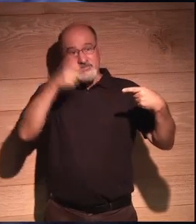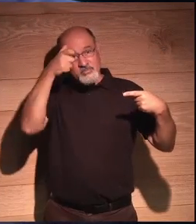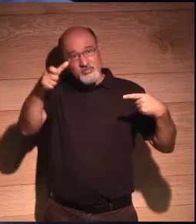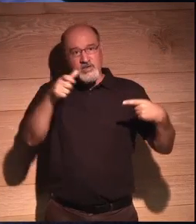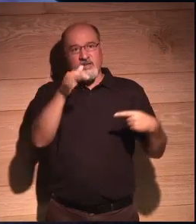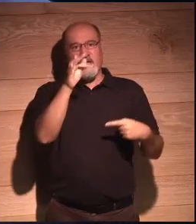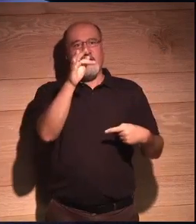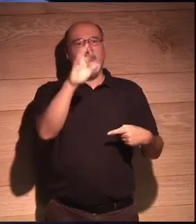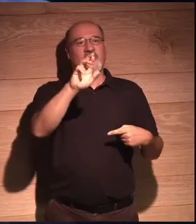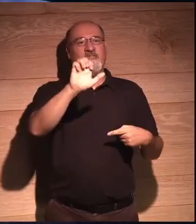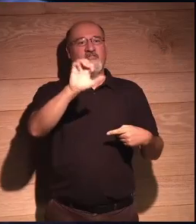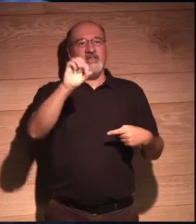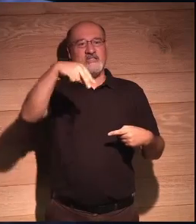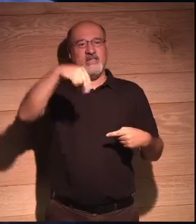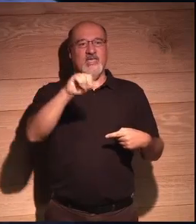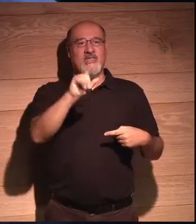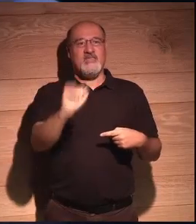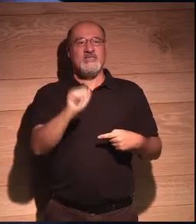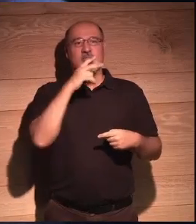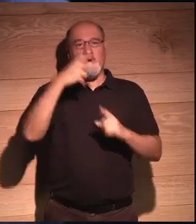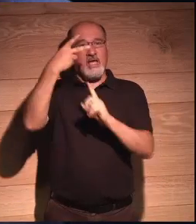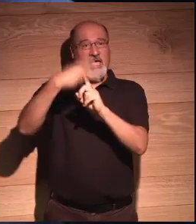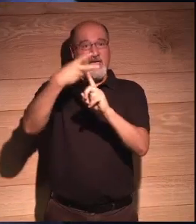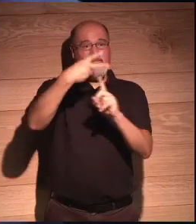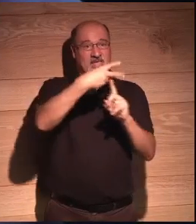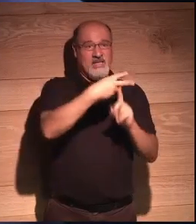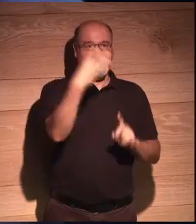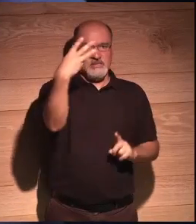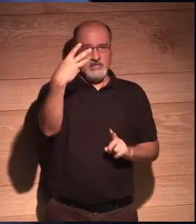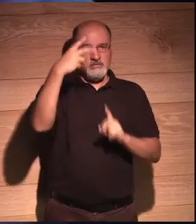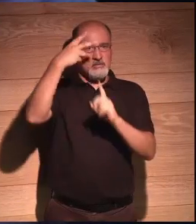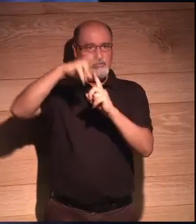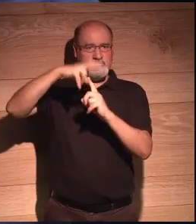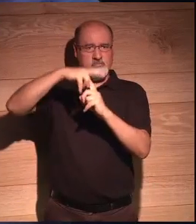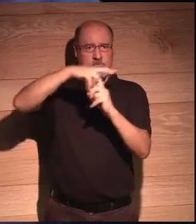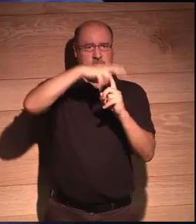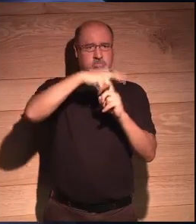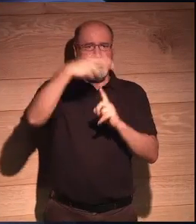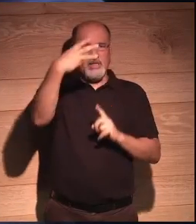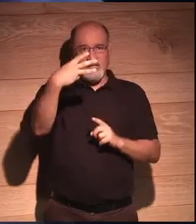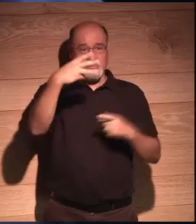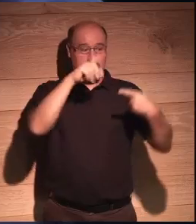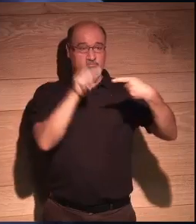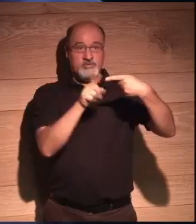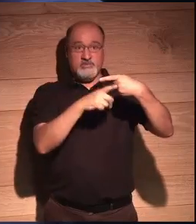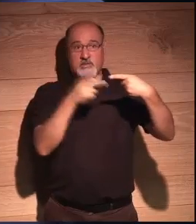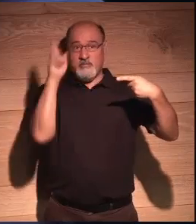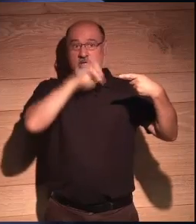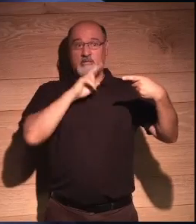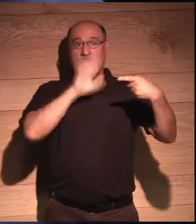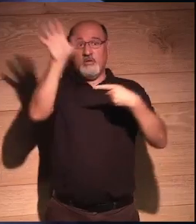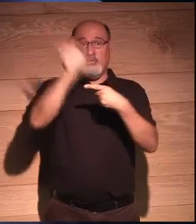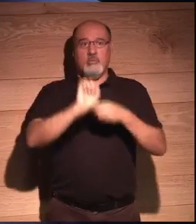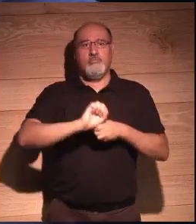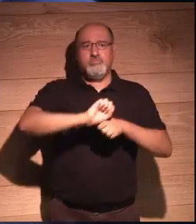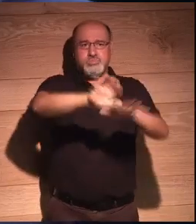que a los dos lados. Éramos una de las 3 antenas que estaban constantemente siguiendo la misión, ¿no? Y esto supuso, evidentemente,